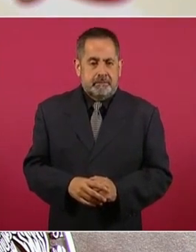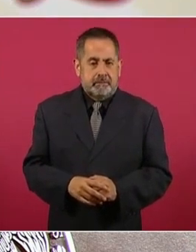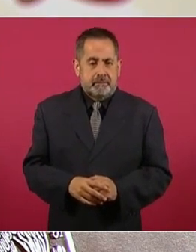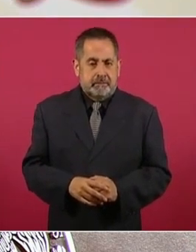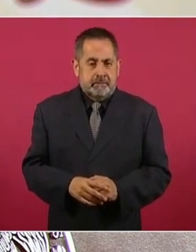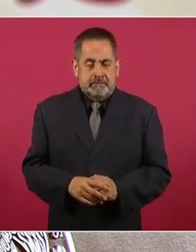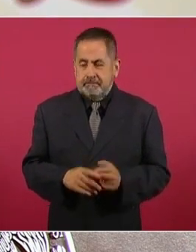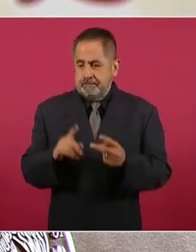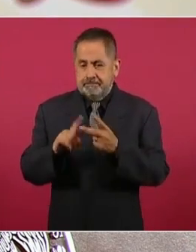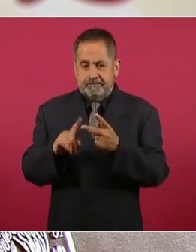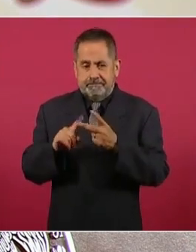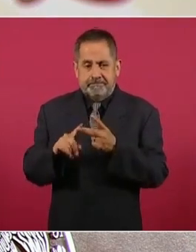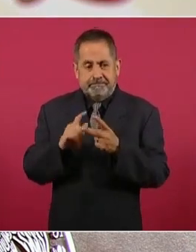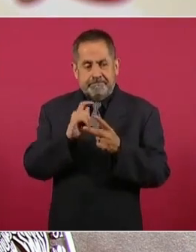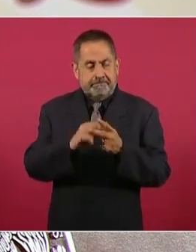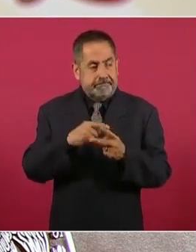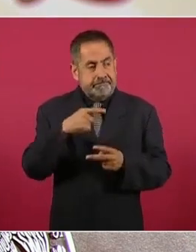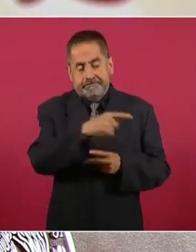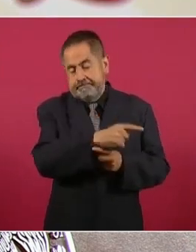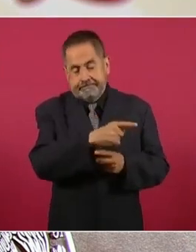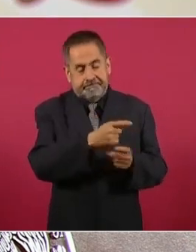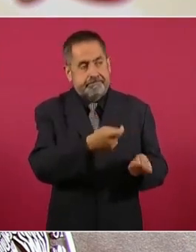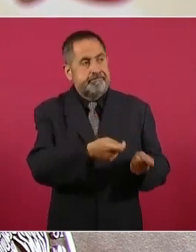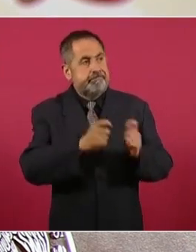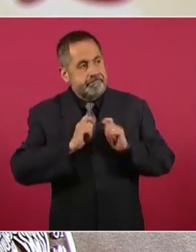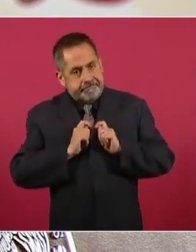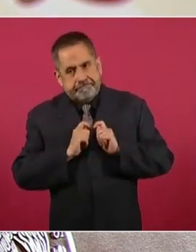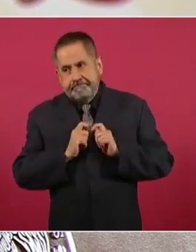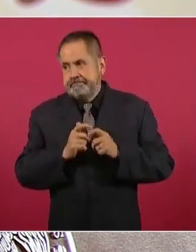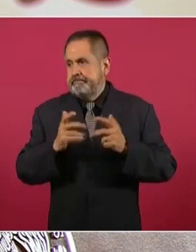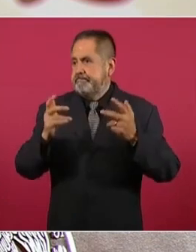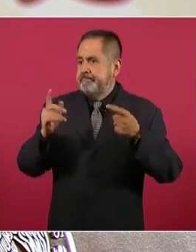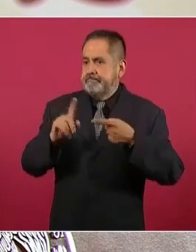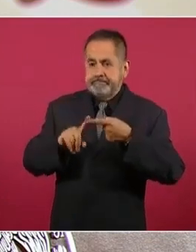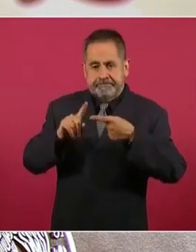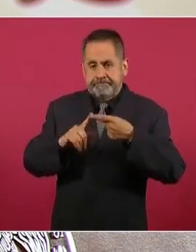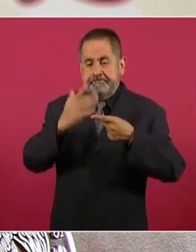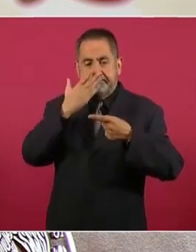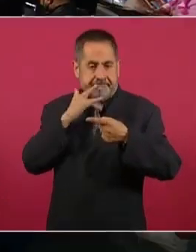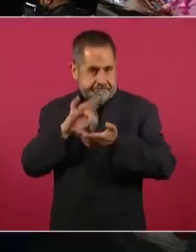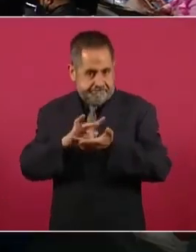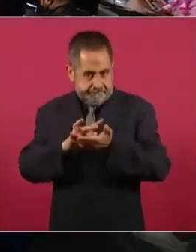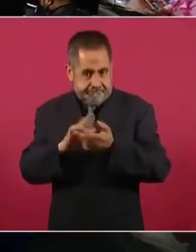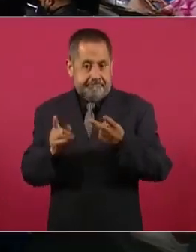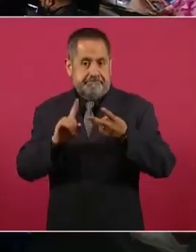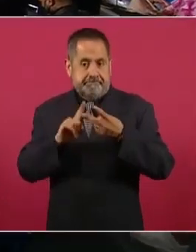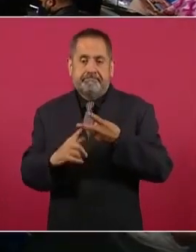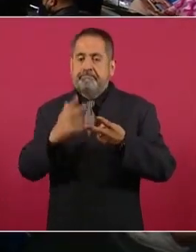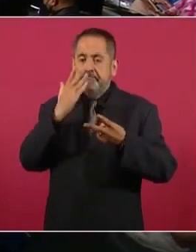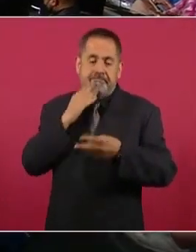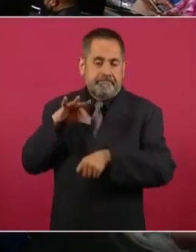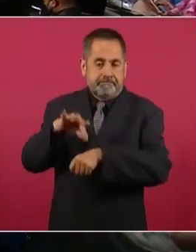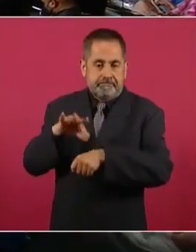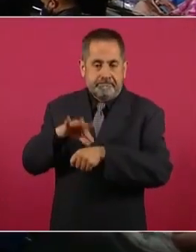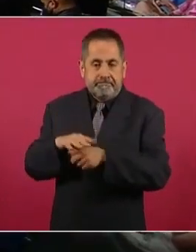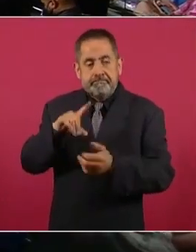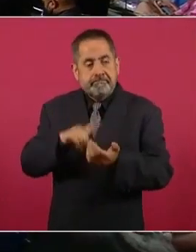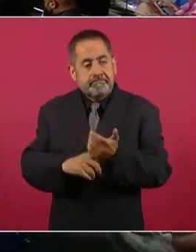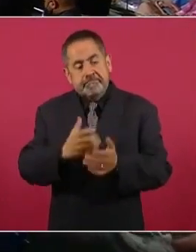La segunda herencia de este régimen de corrupción que